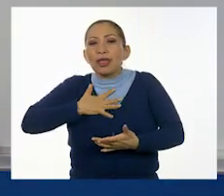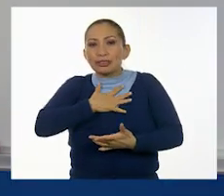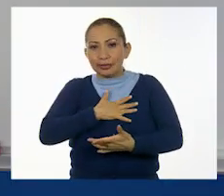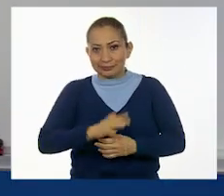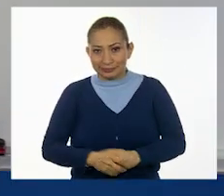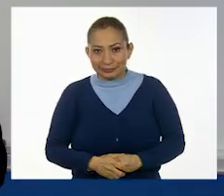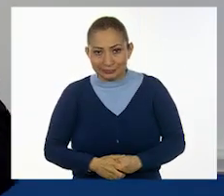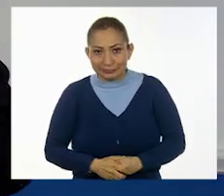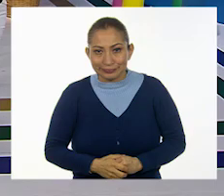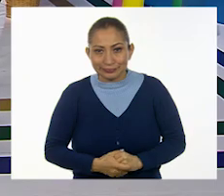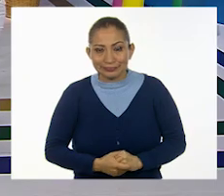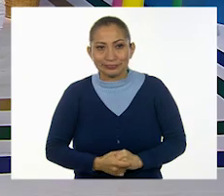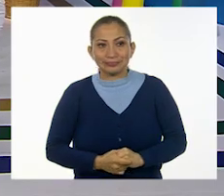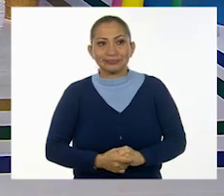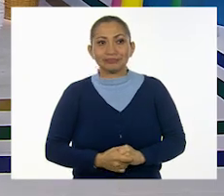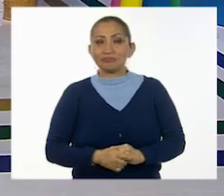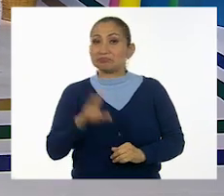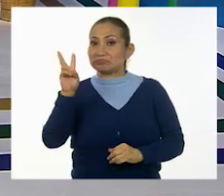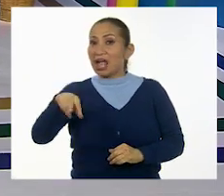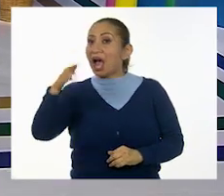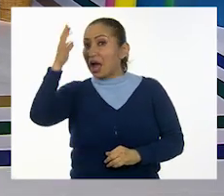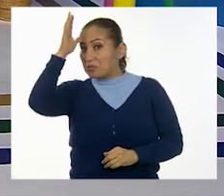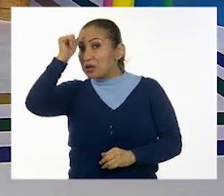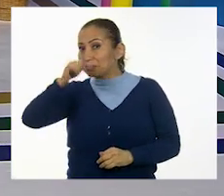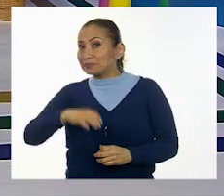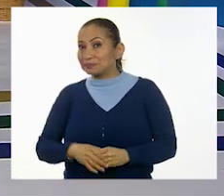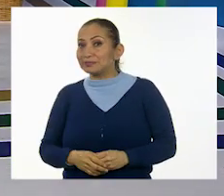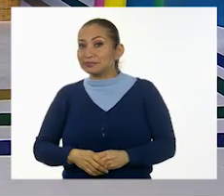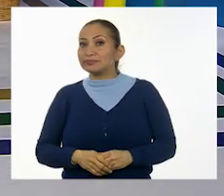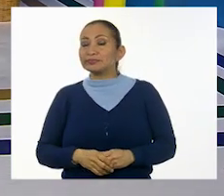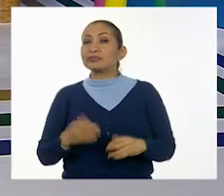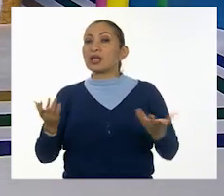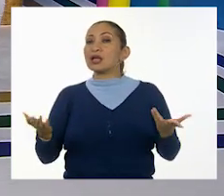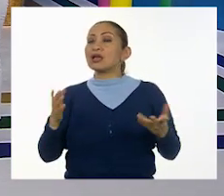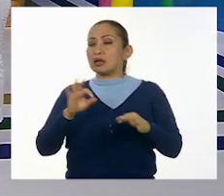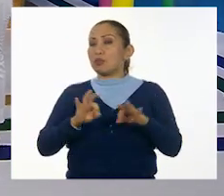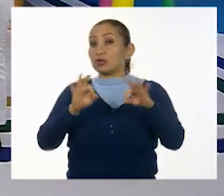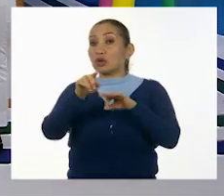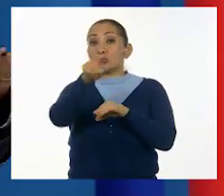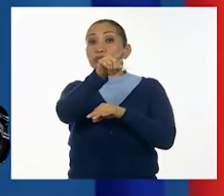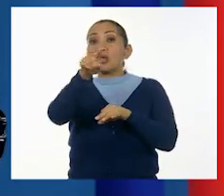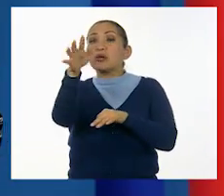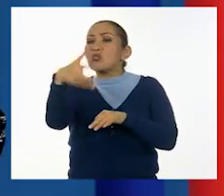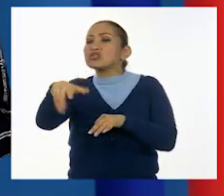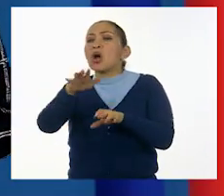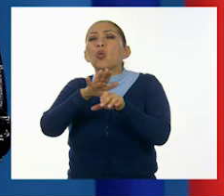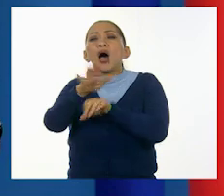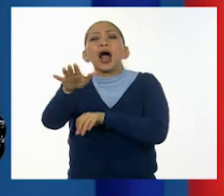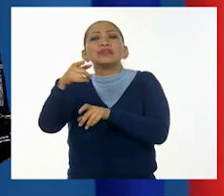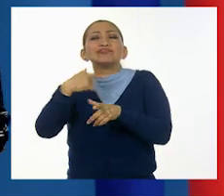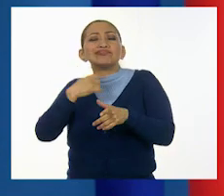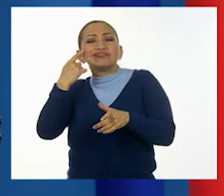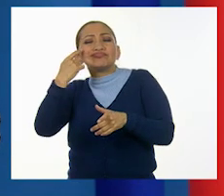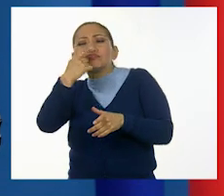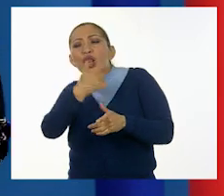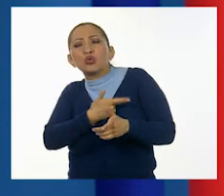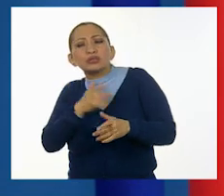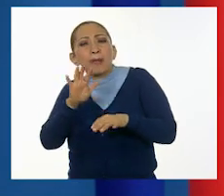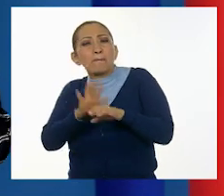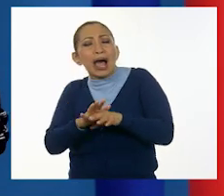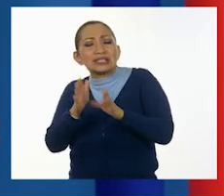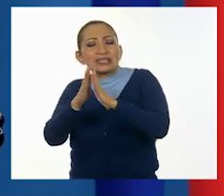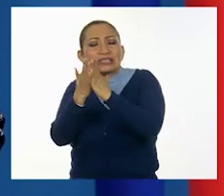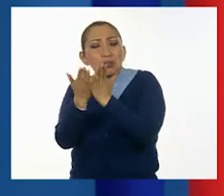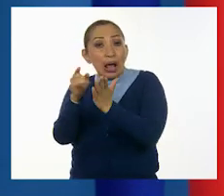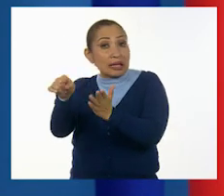Sí, totalmente de acuerdo. Y lo más importante es que ustedes busquen qué autores a ustedes les han entusiasmado. Por